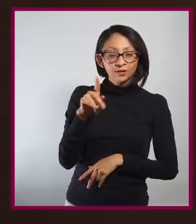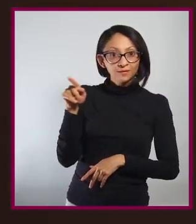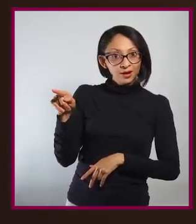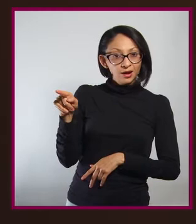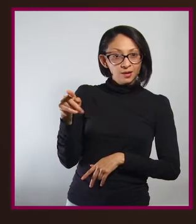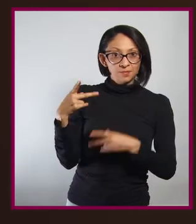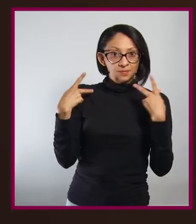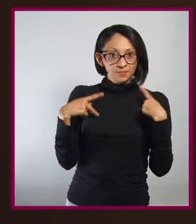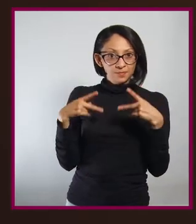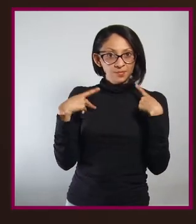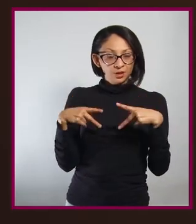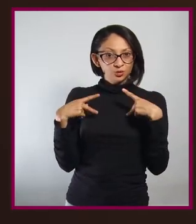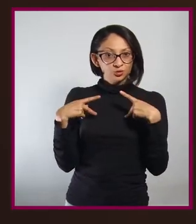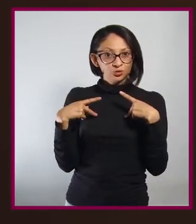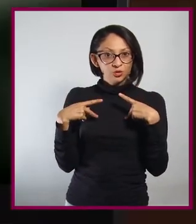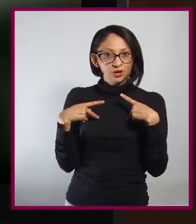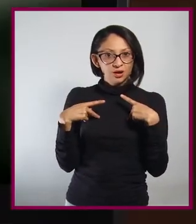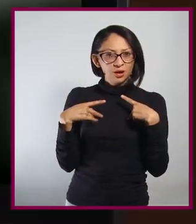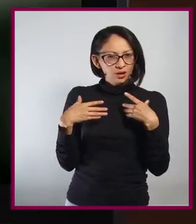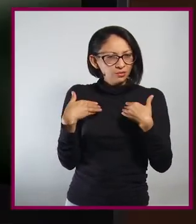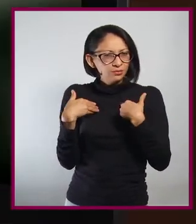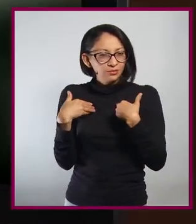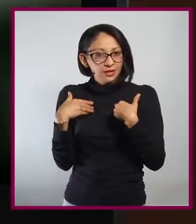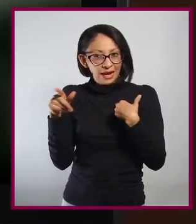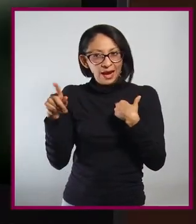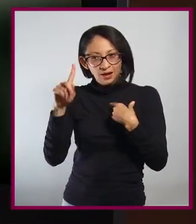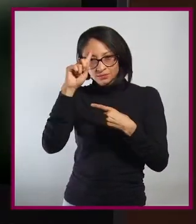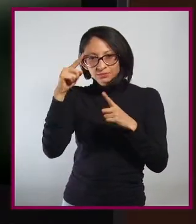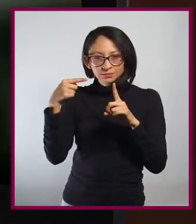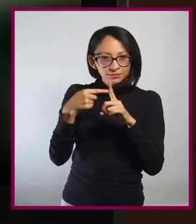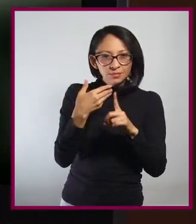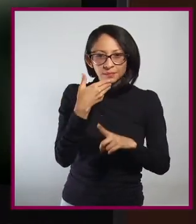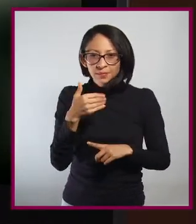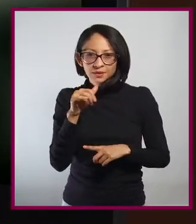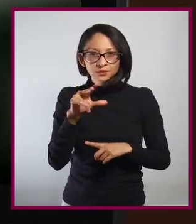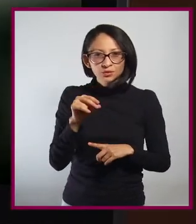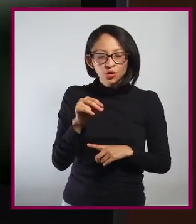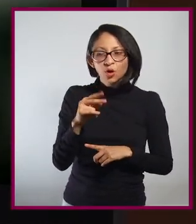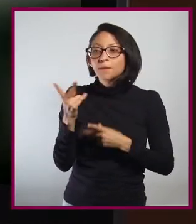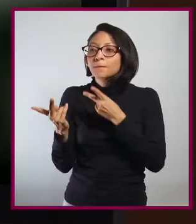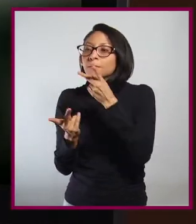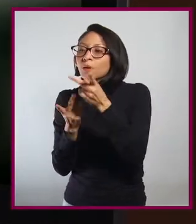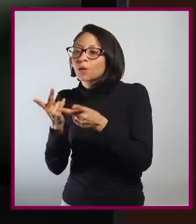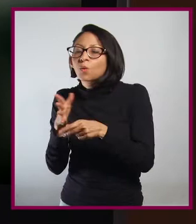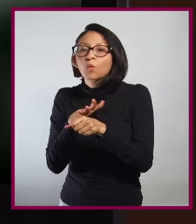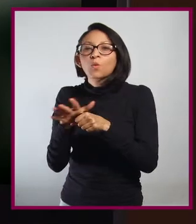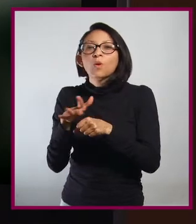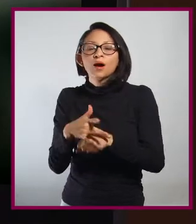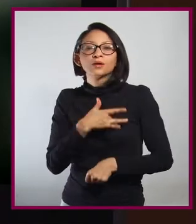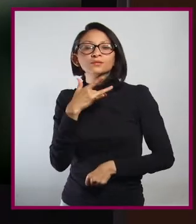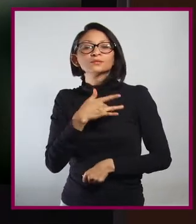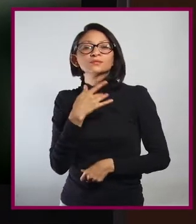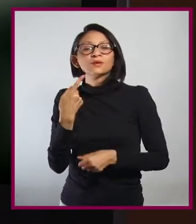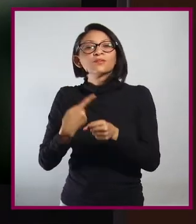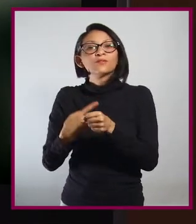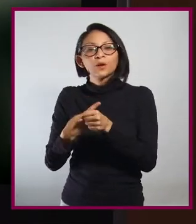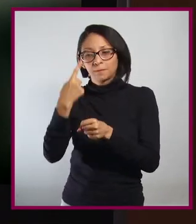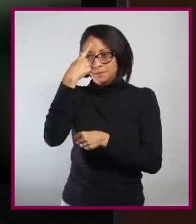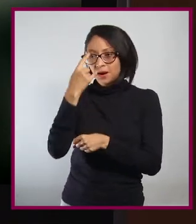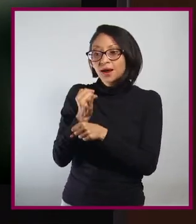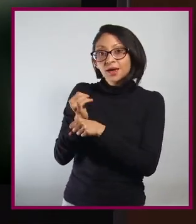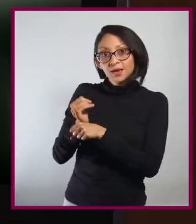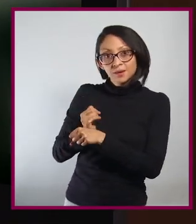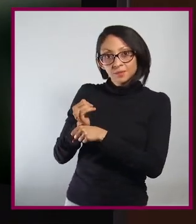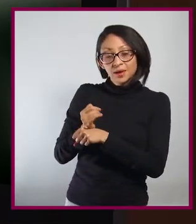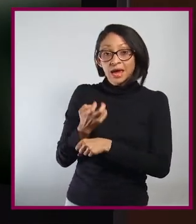puede dar una idea muy clara hacia dónde tiene que empezar buscar la posible causa de los